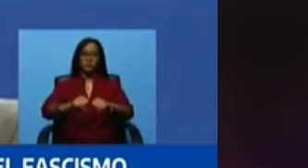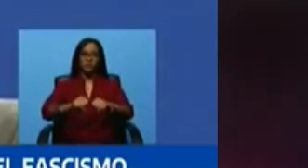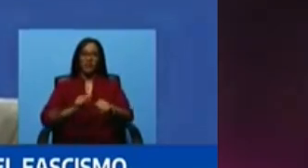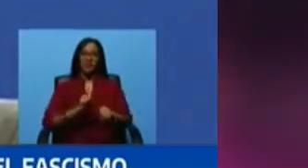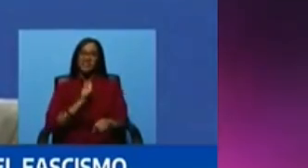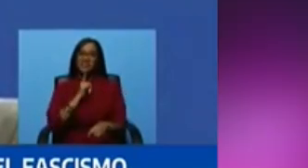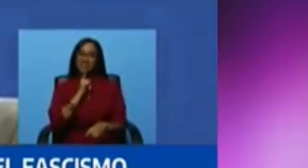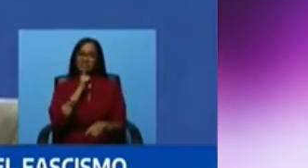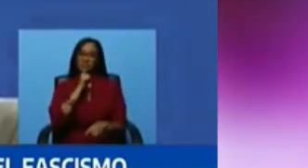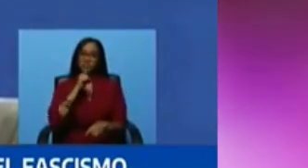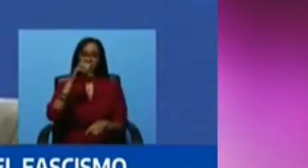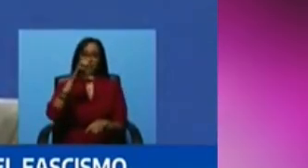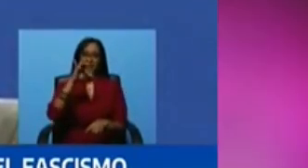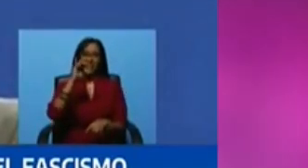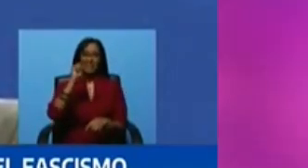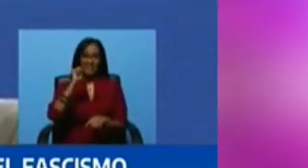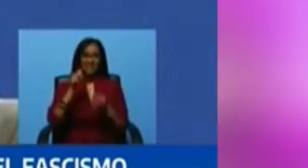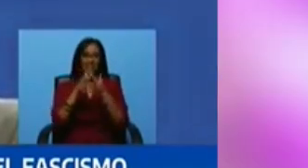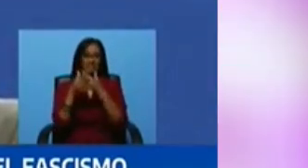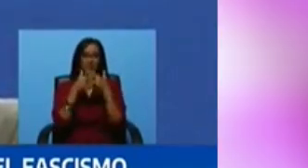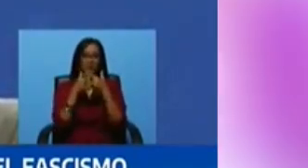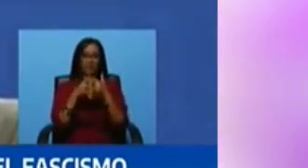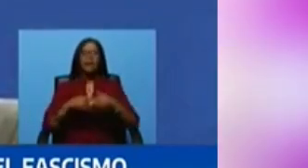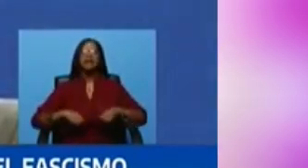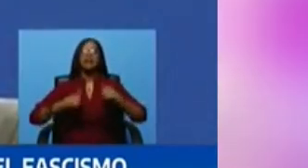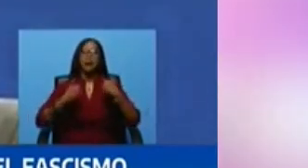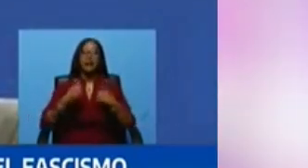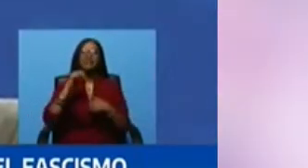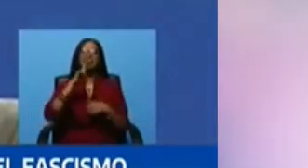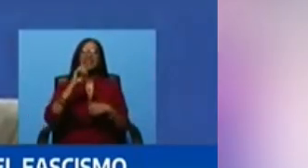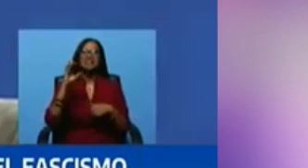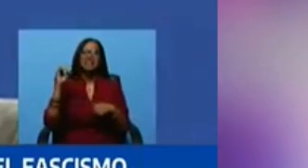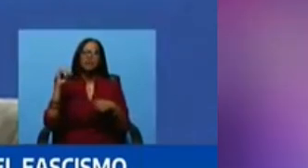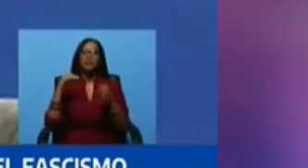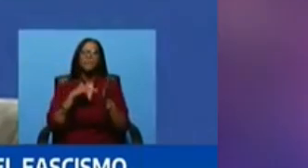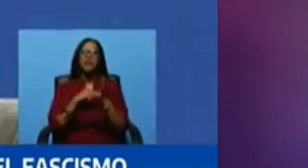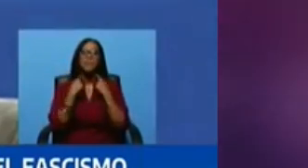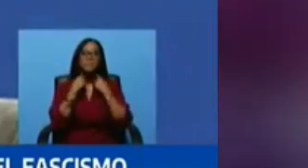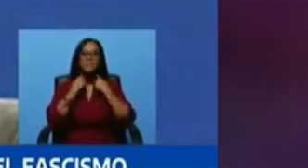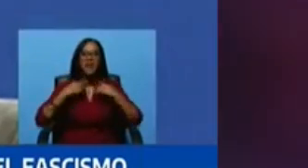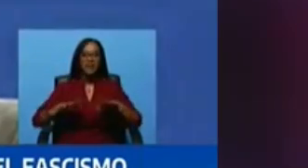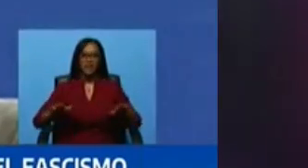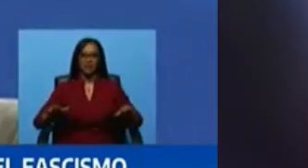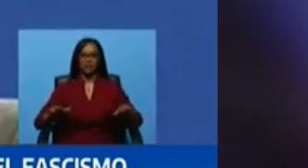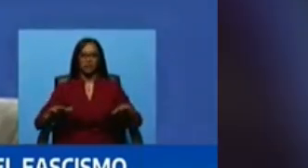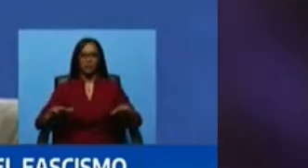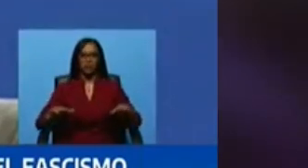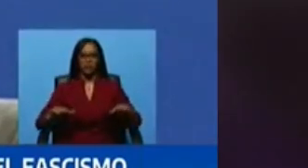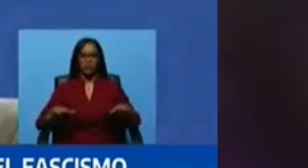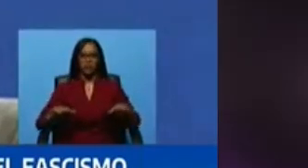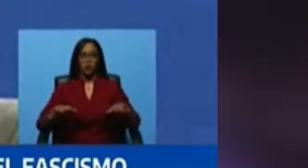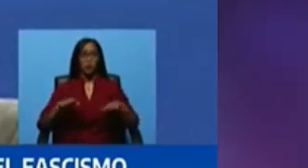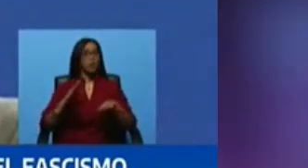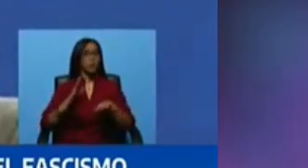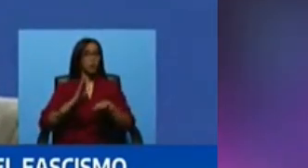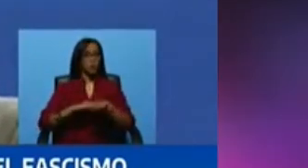silenciosa de la CIA y más de 300.000 desaparecidos producto de las